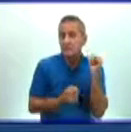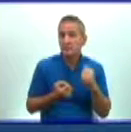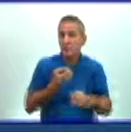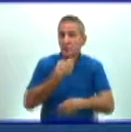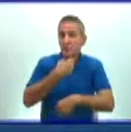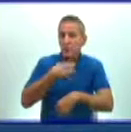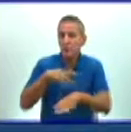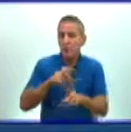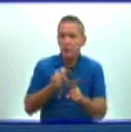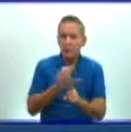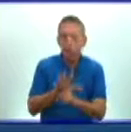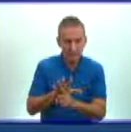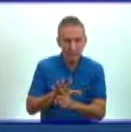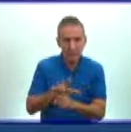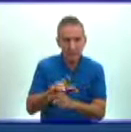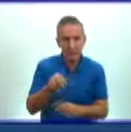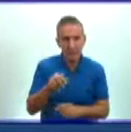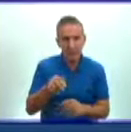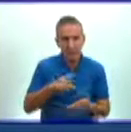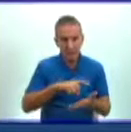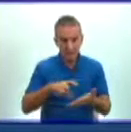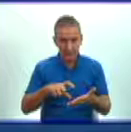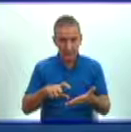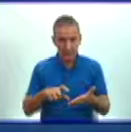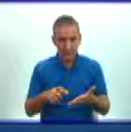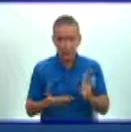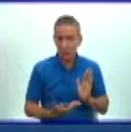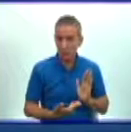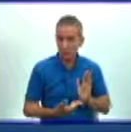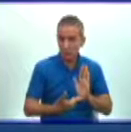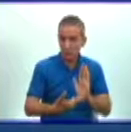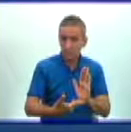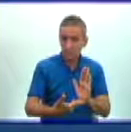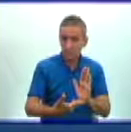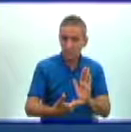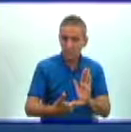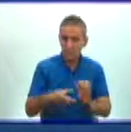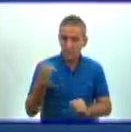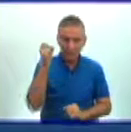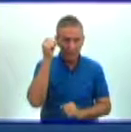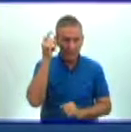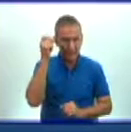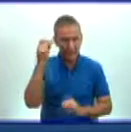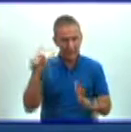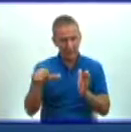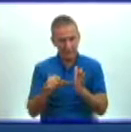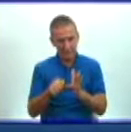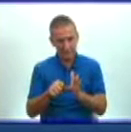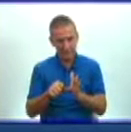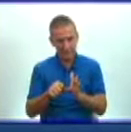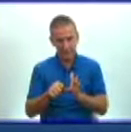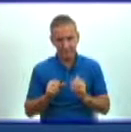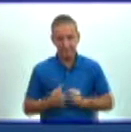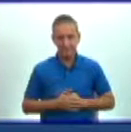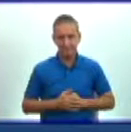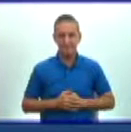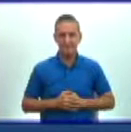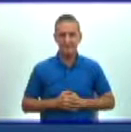Puedes iniciar el texto con la presentación de tu idea central.